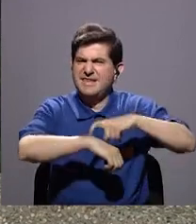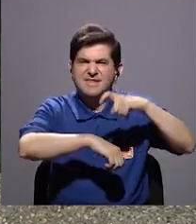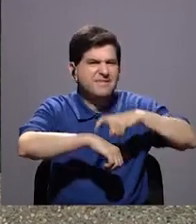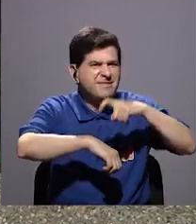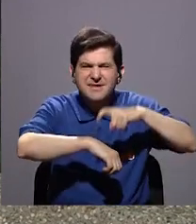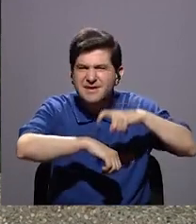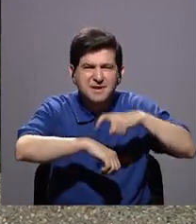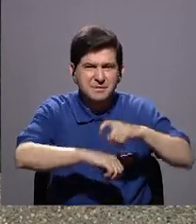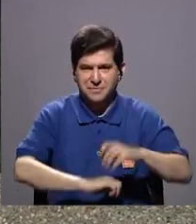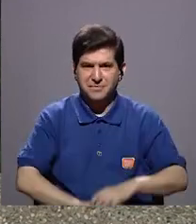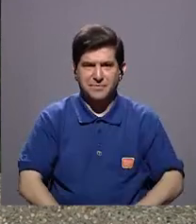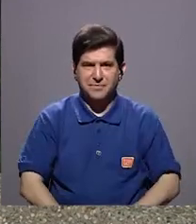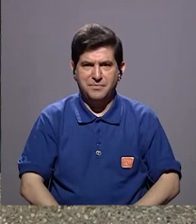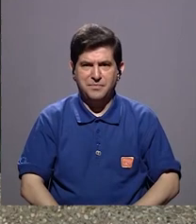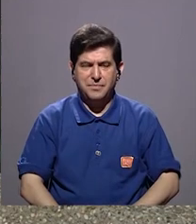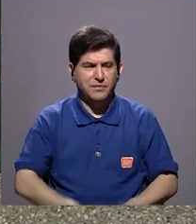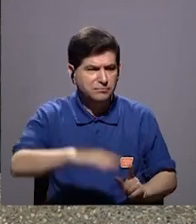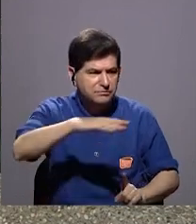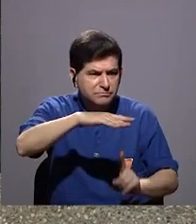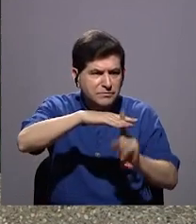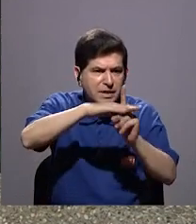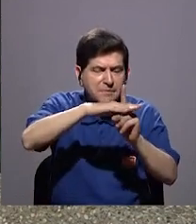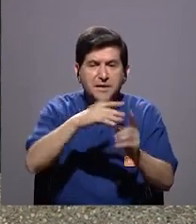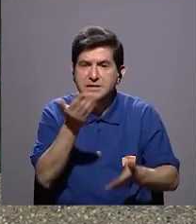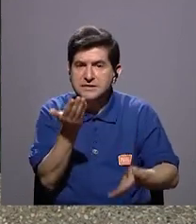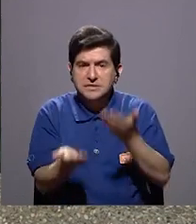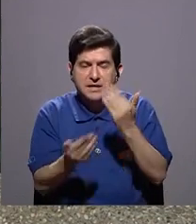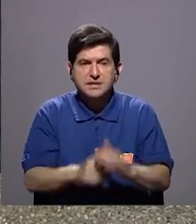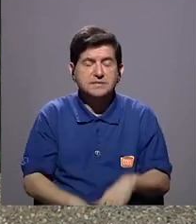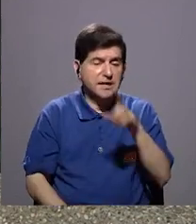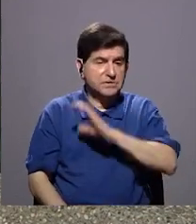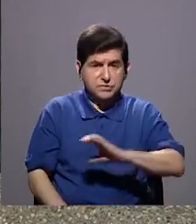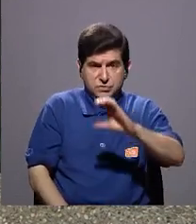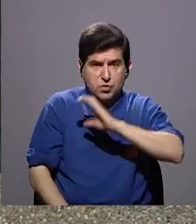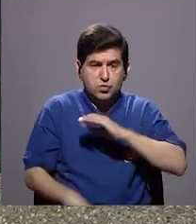tiempo que se presente, por ejemplo,